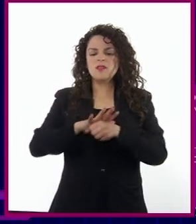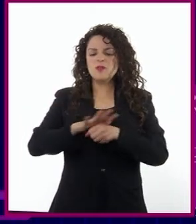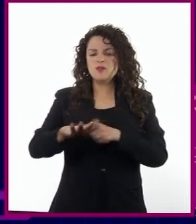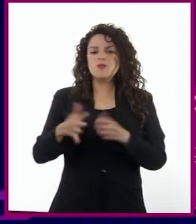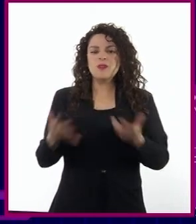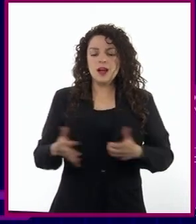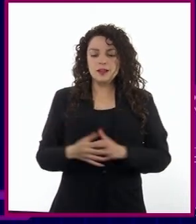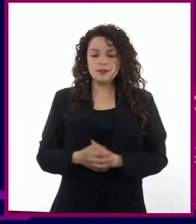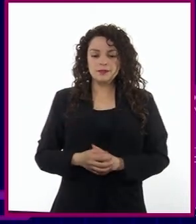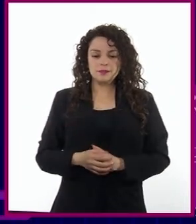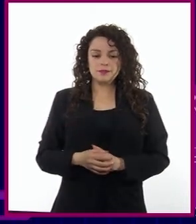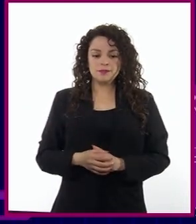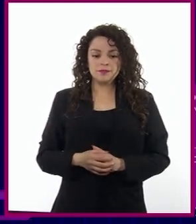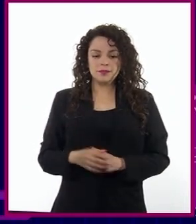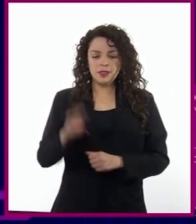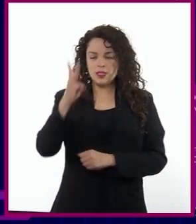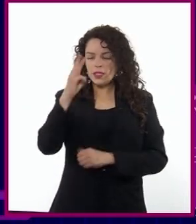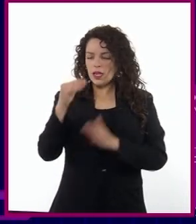resultado